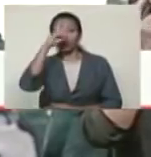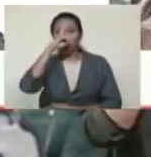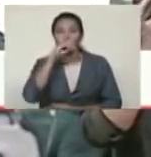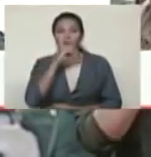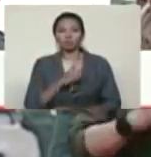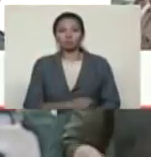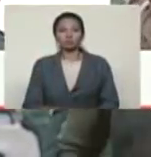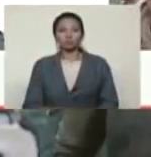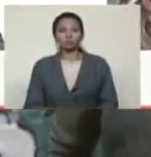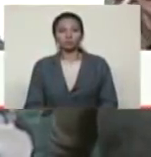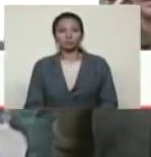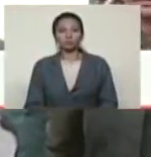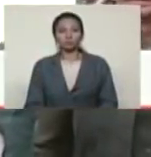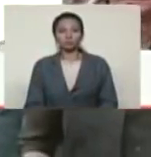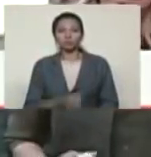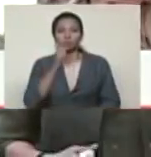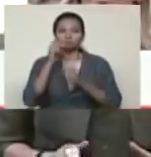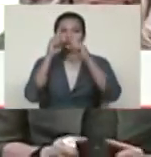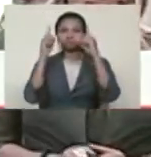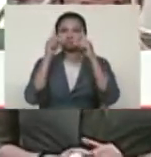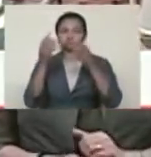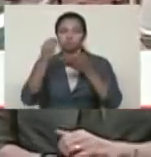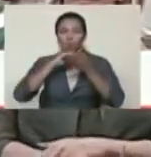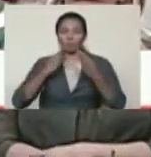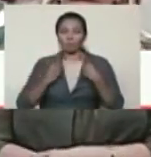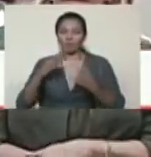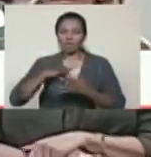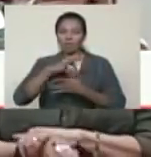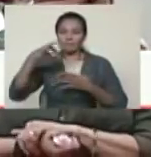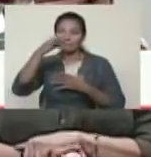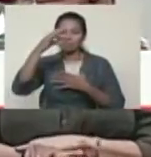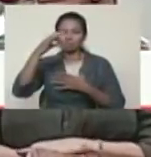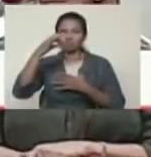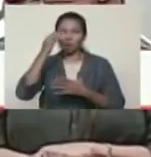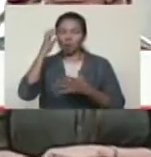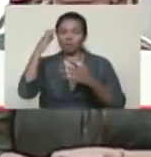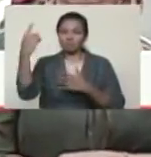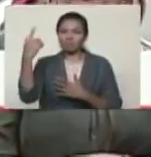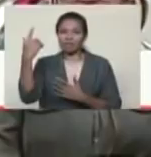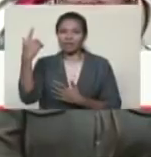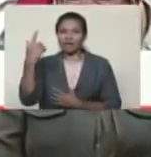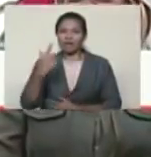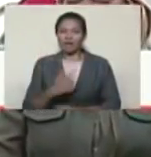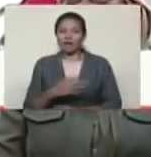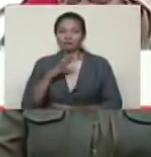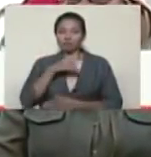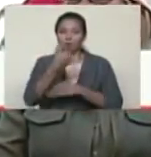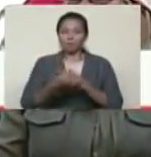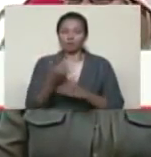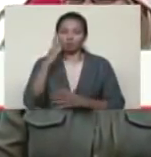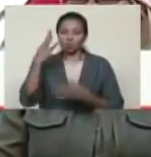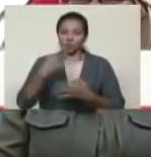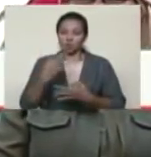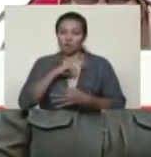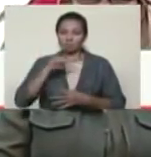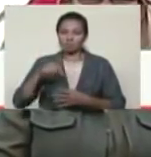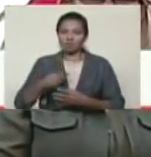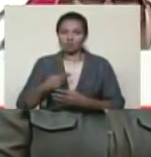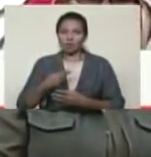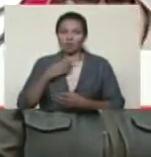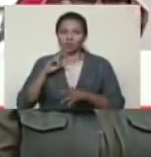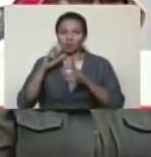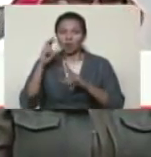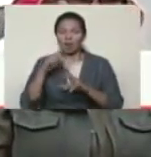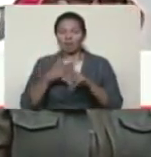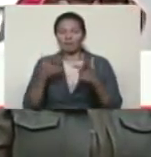quien despertó y resucitó el espíritu, la idea, y el proyecto original de nuestro